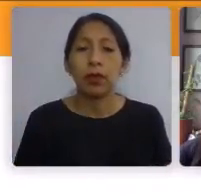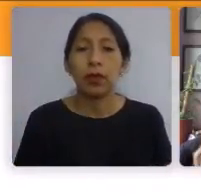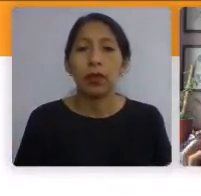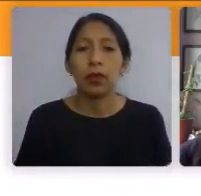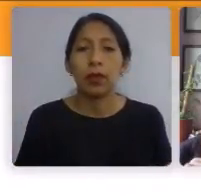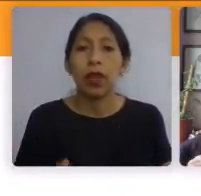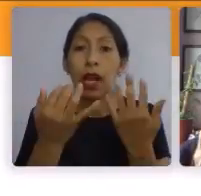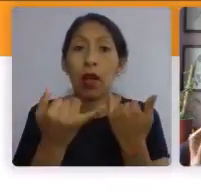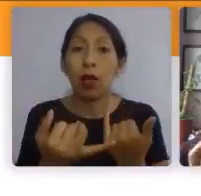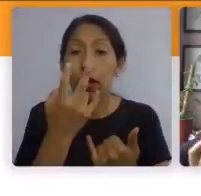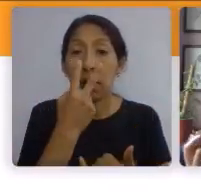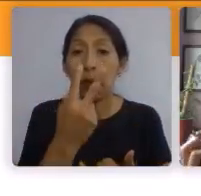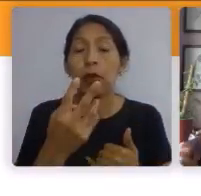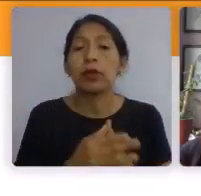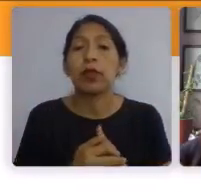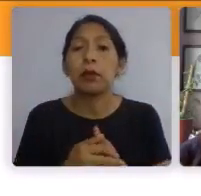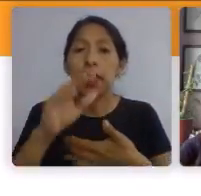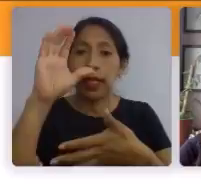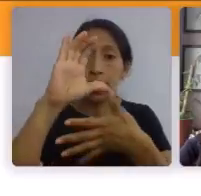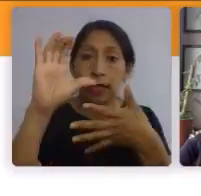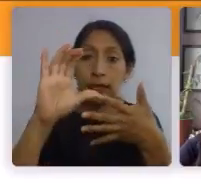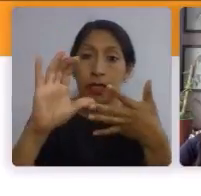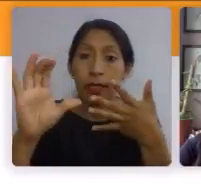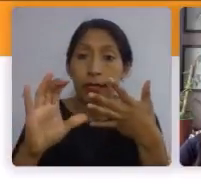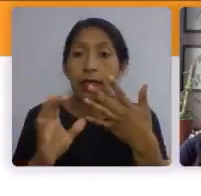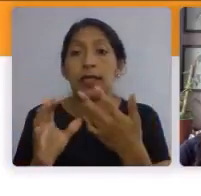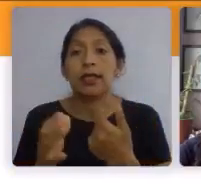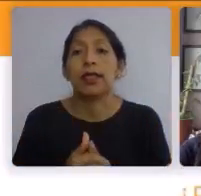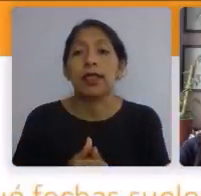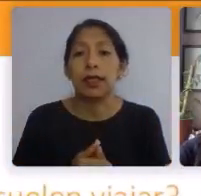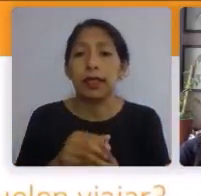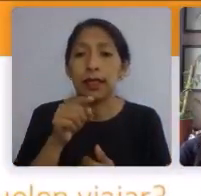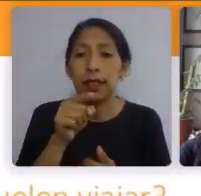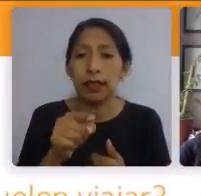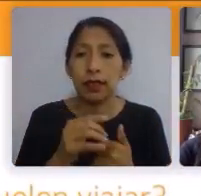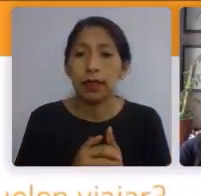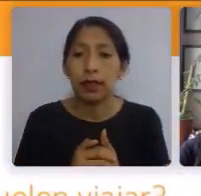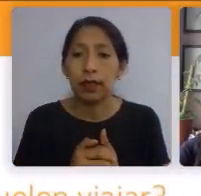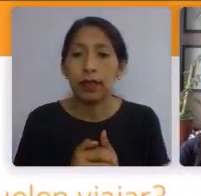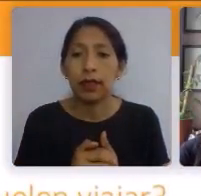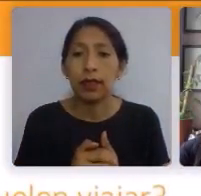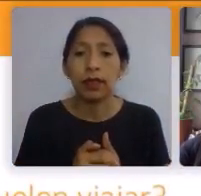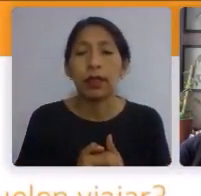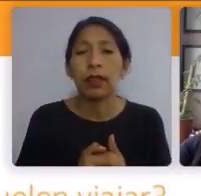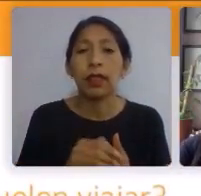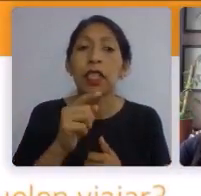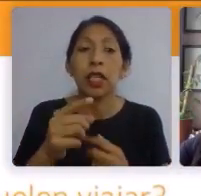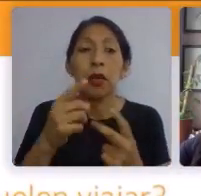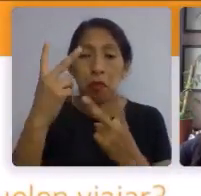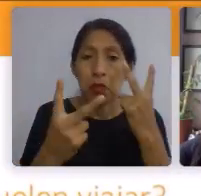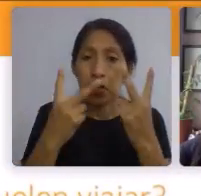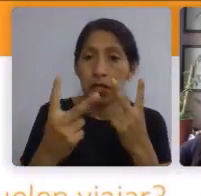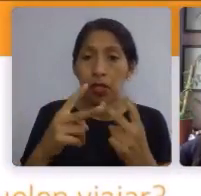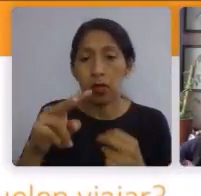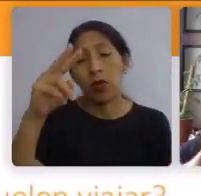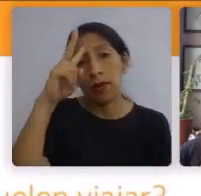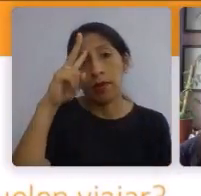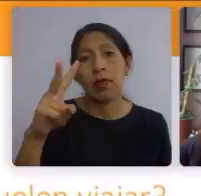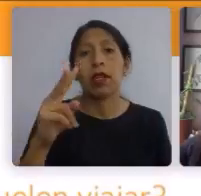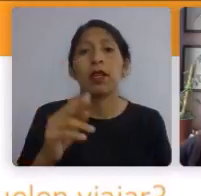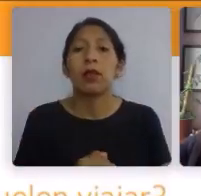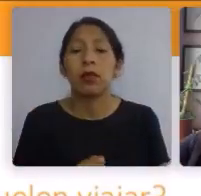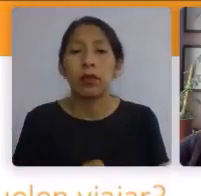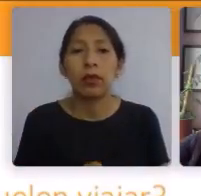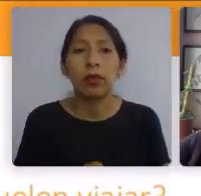Ahora vamos a hablar un poco sobre las características de este alemán que estaría visitando nuestro Perú. Un poco para poder